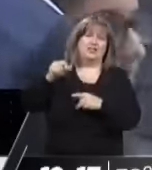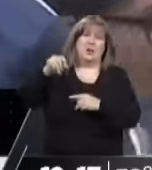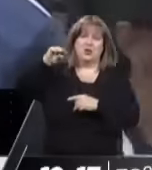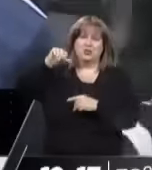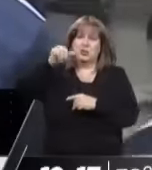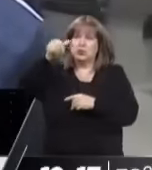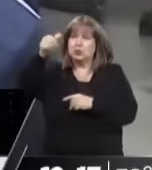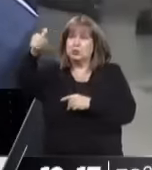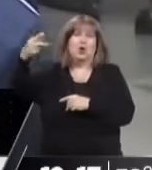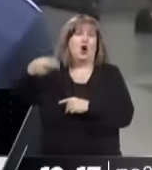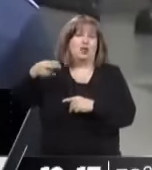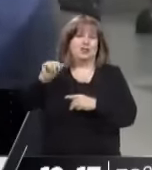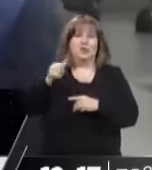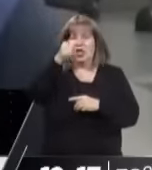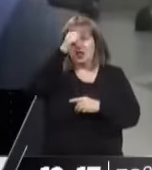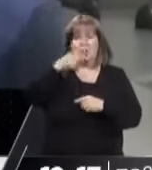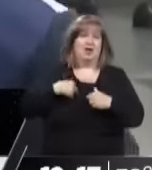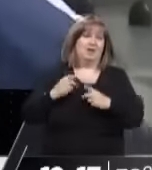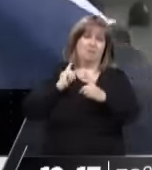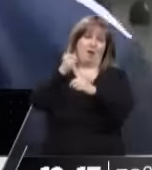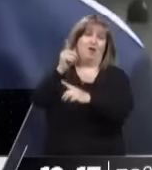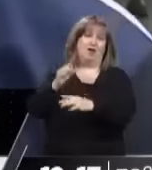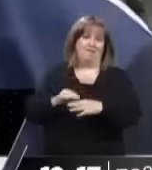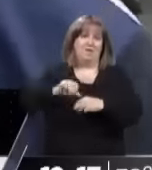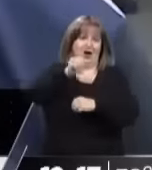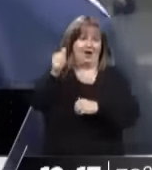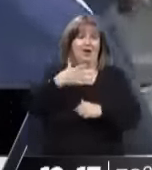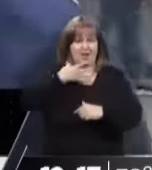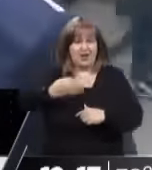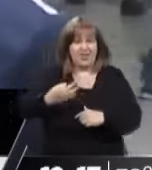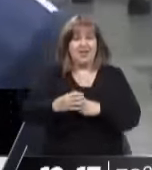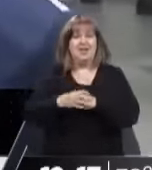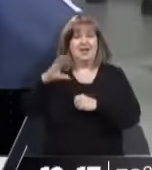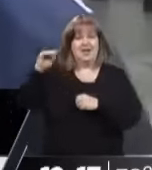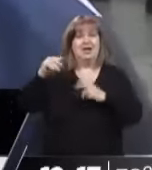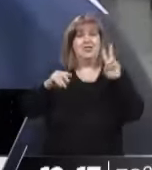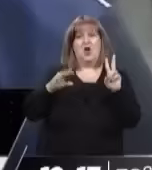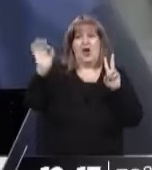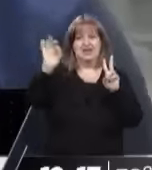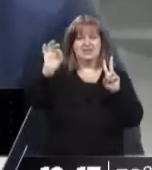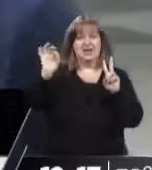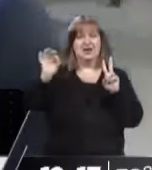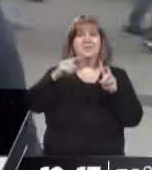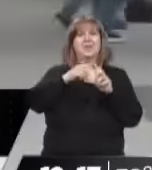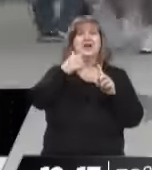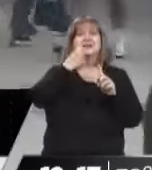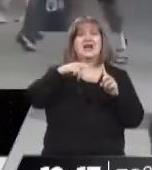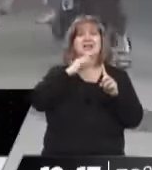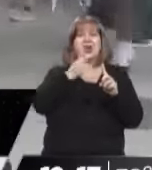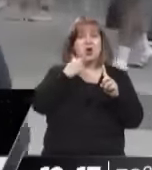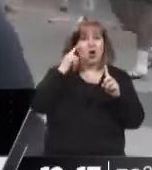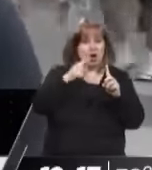puede sostener en el tiempo. Se corta el domingo, y lo dice serio, che. No, sí, es que va a ser así. Le vamos a ganar 2-0 con gol del Pero Santo y con gol